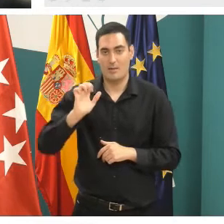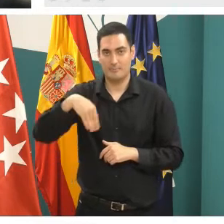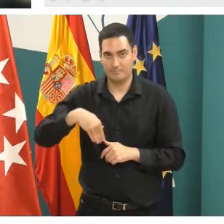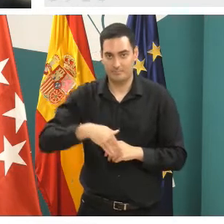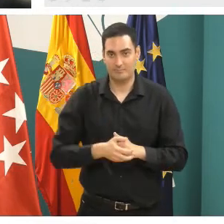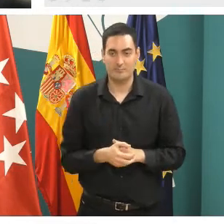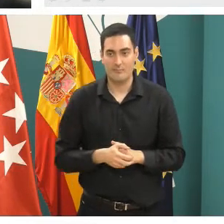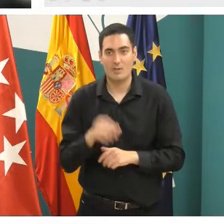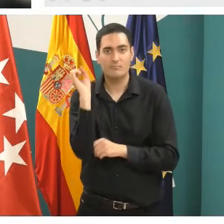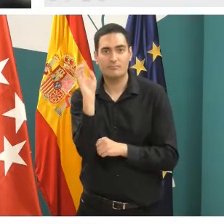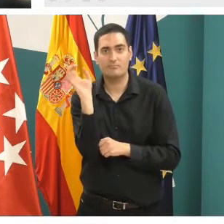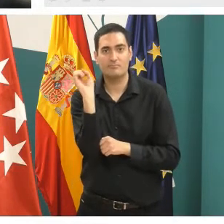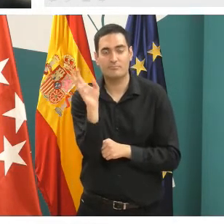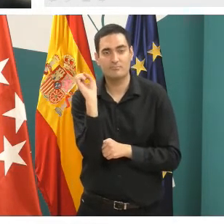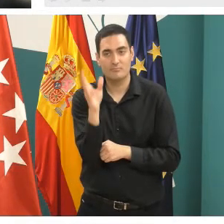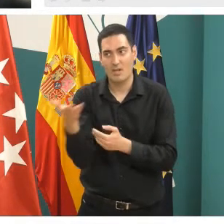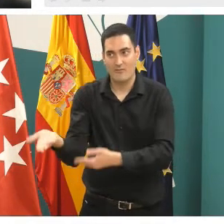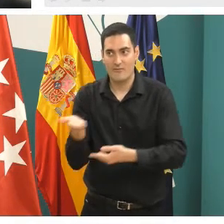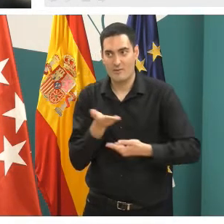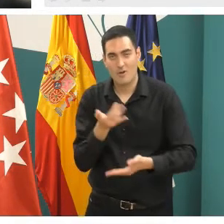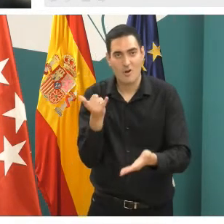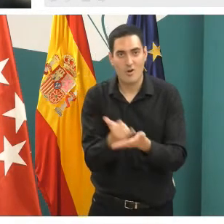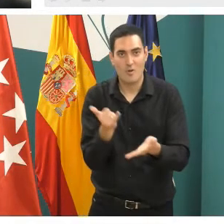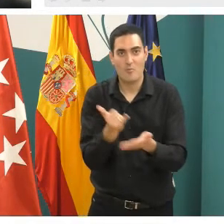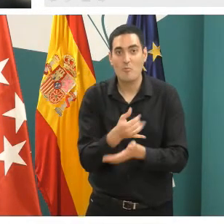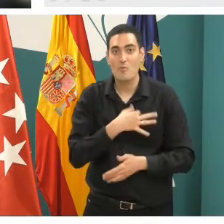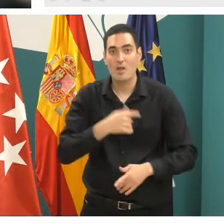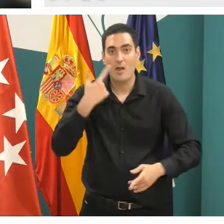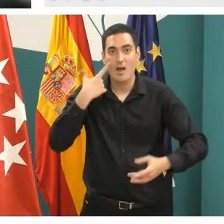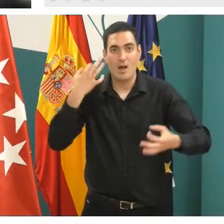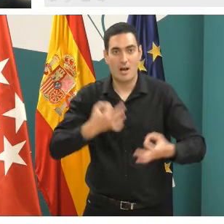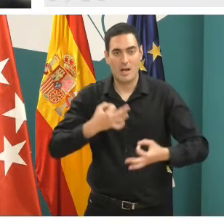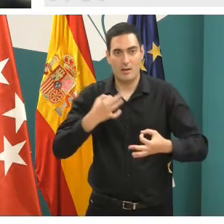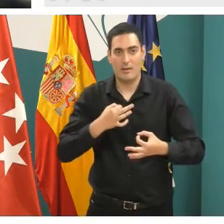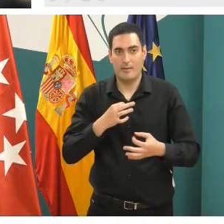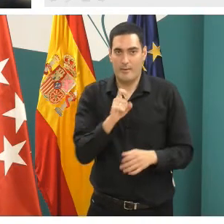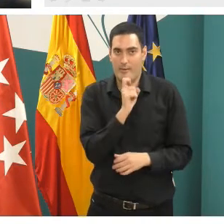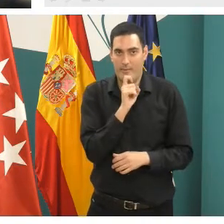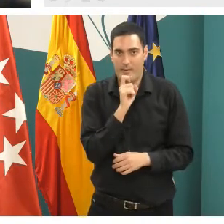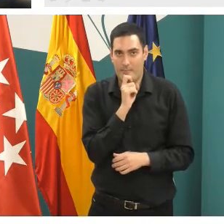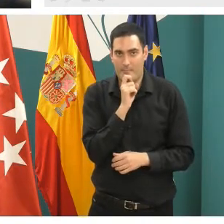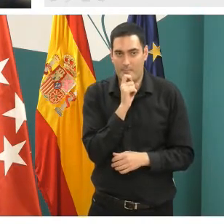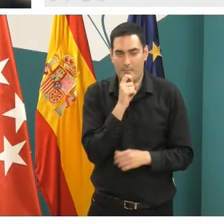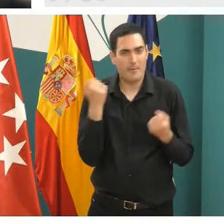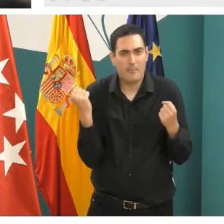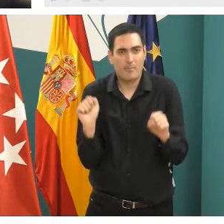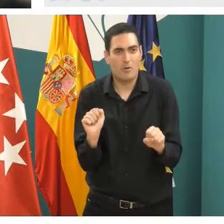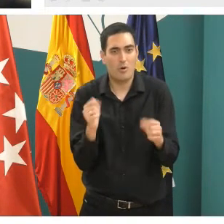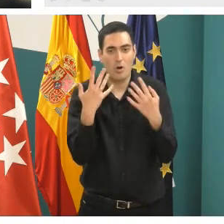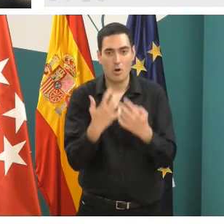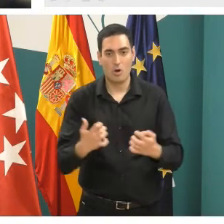una charla sobre eso y realmente pudimos comprobar, realmente con bastante perplejidad, que a pesar de ser el congreso